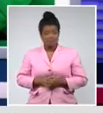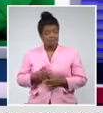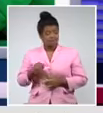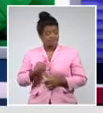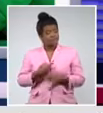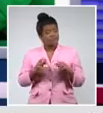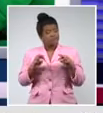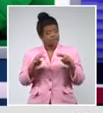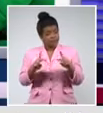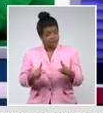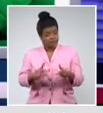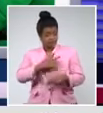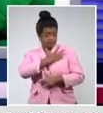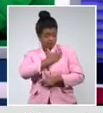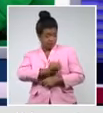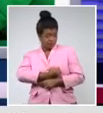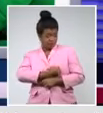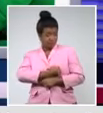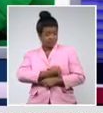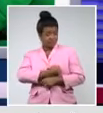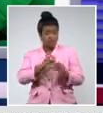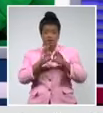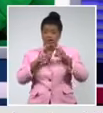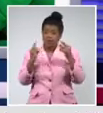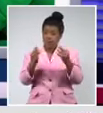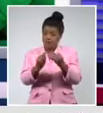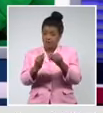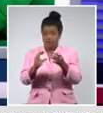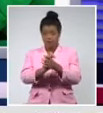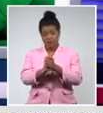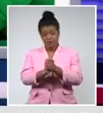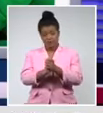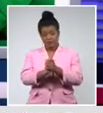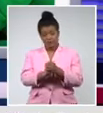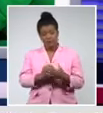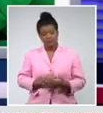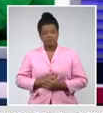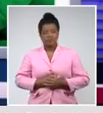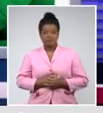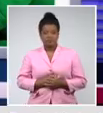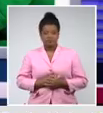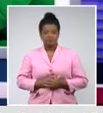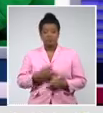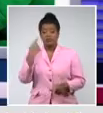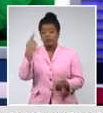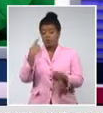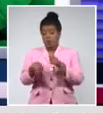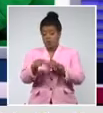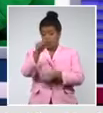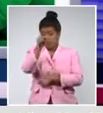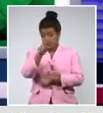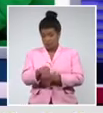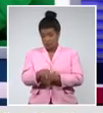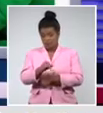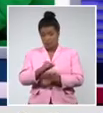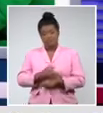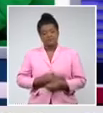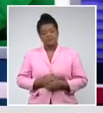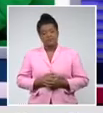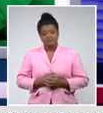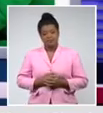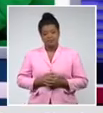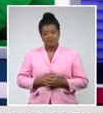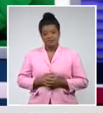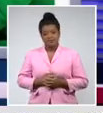nuestras condolencias a familiares y amistades. El otro es un paciente